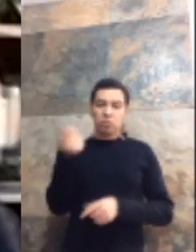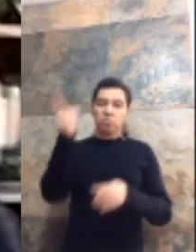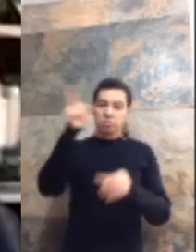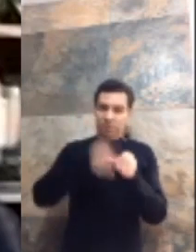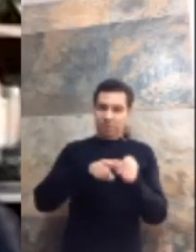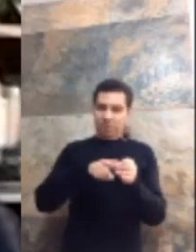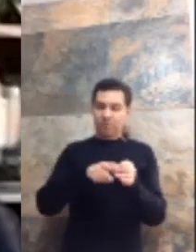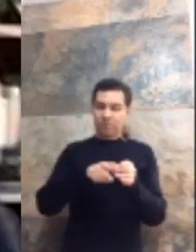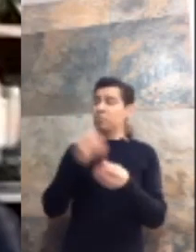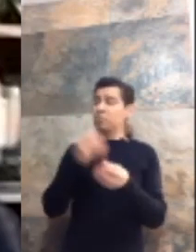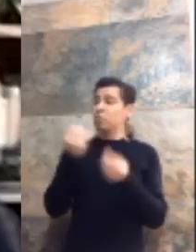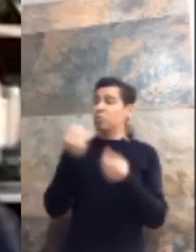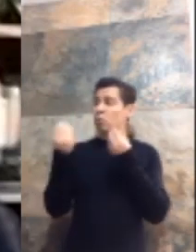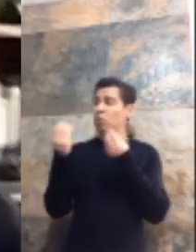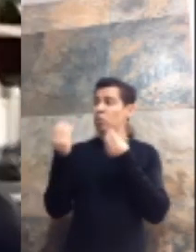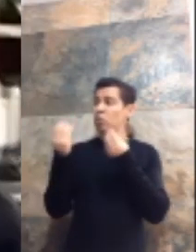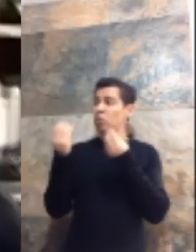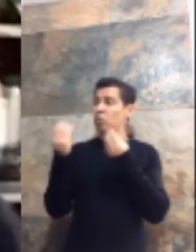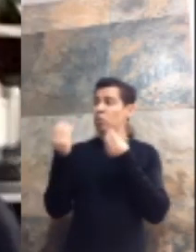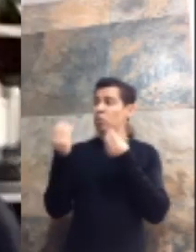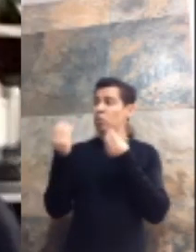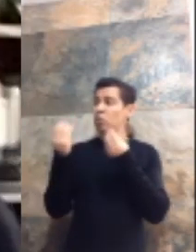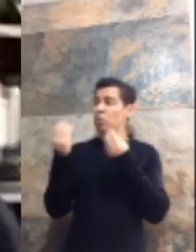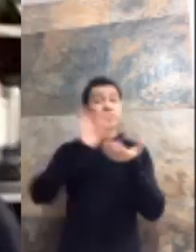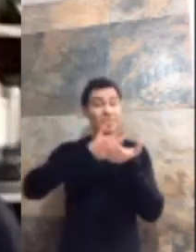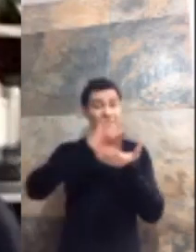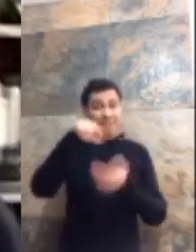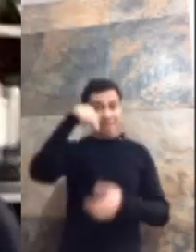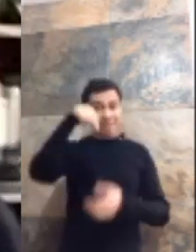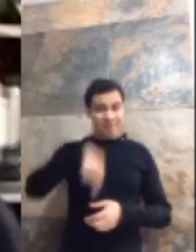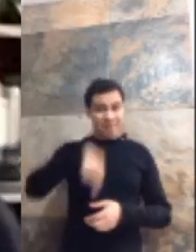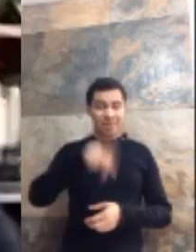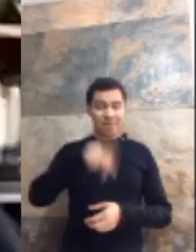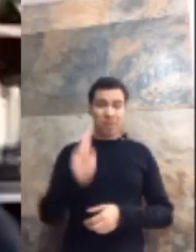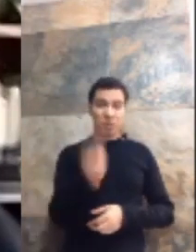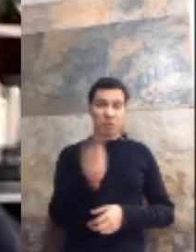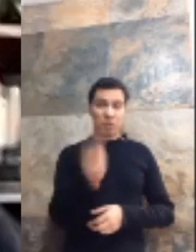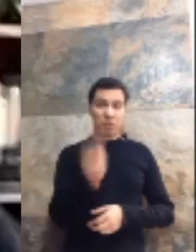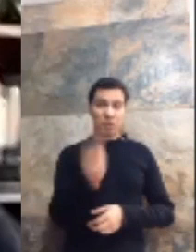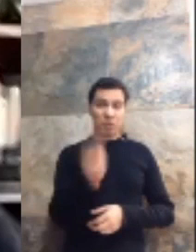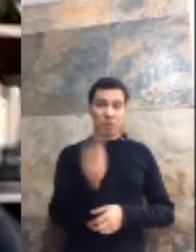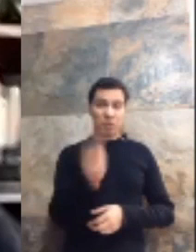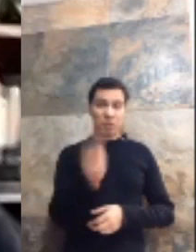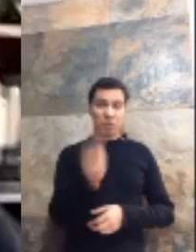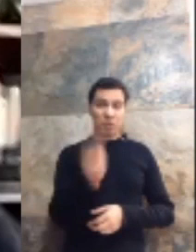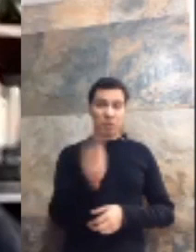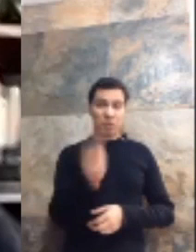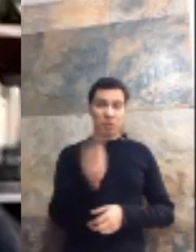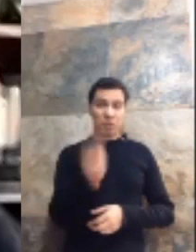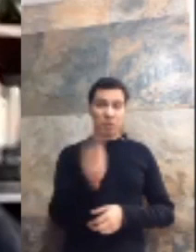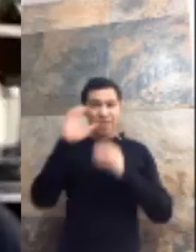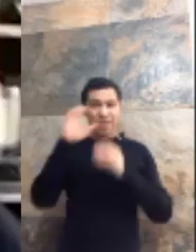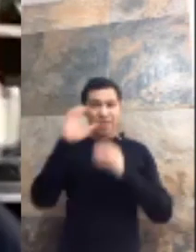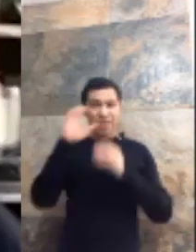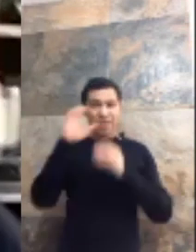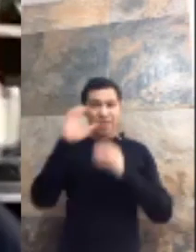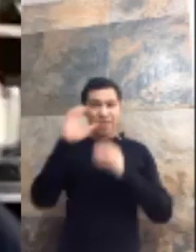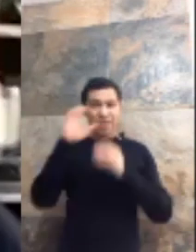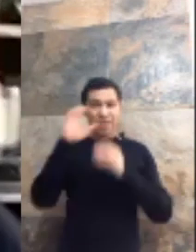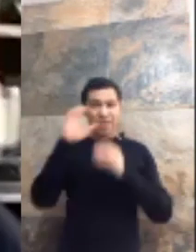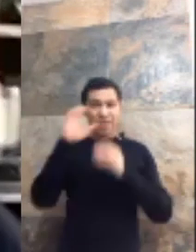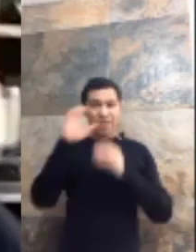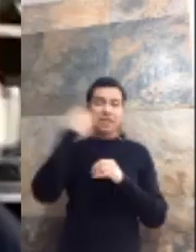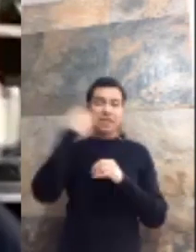al PUEC por invitar a la Facultad de Psicología a este ciclo de conferencias de